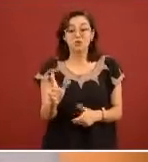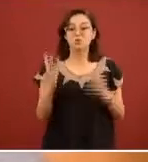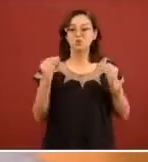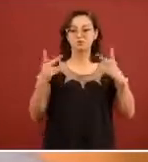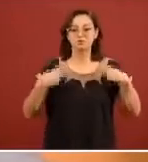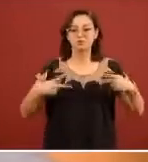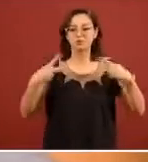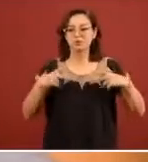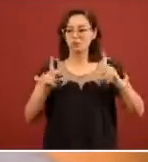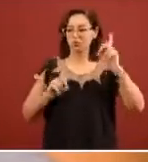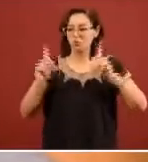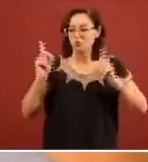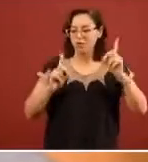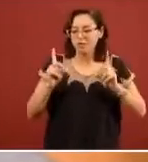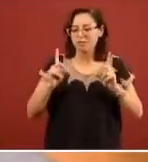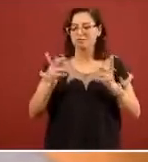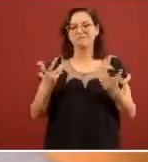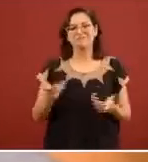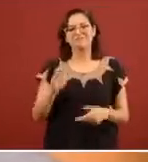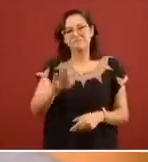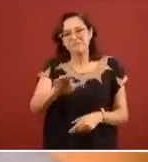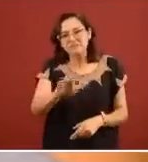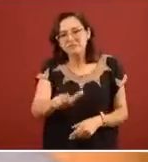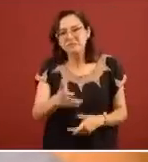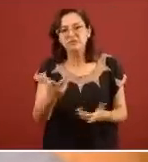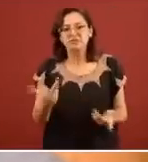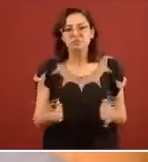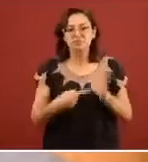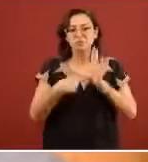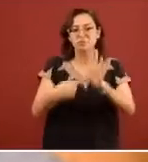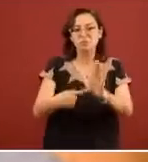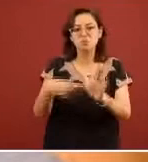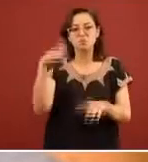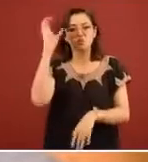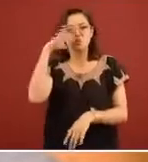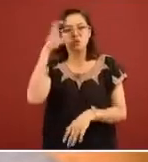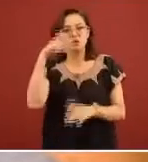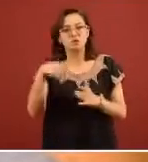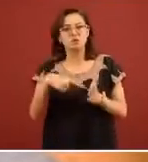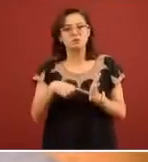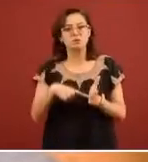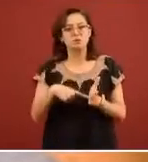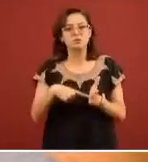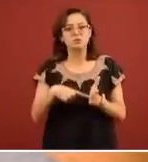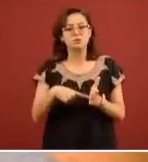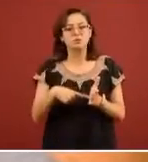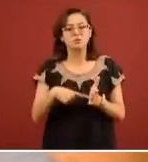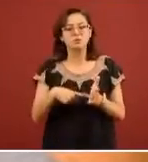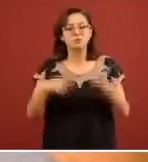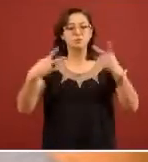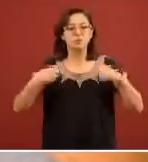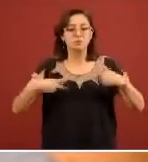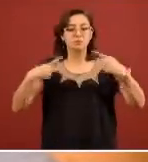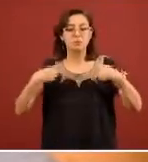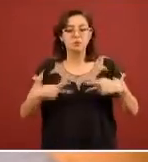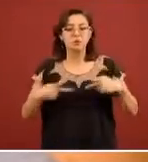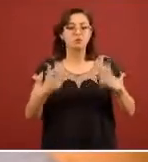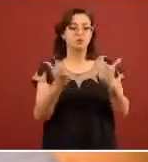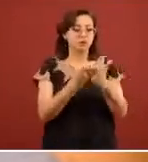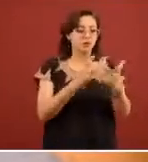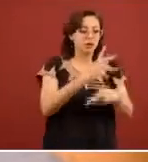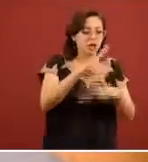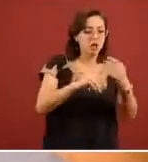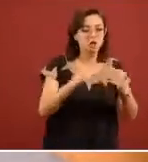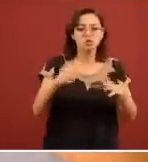mucha gente, ¿cuándo podremos conocer también la evidencia científica de la gente, por ejemplo, de economistas,